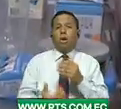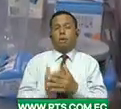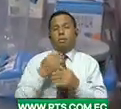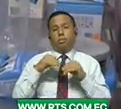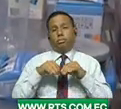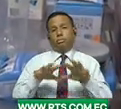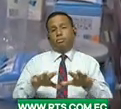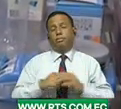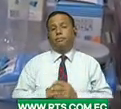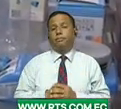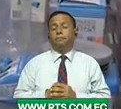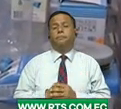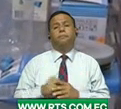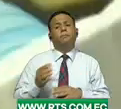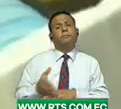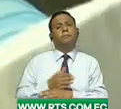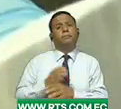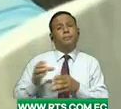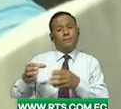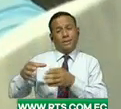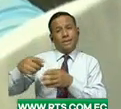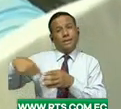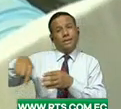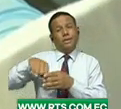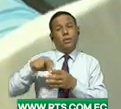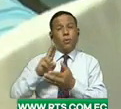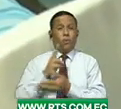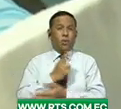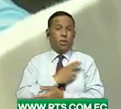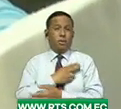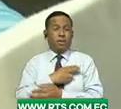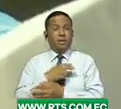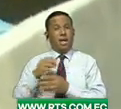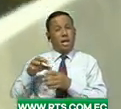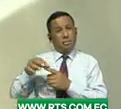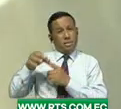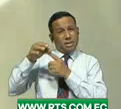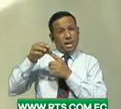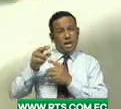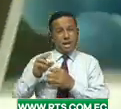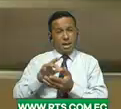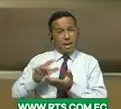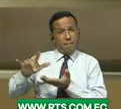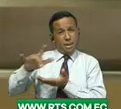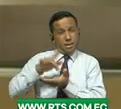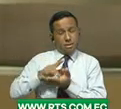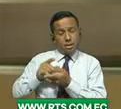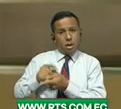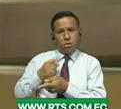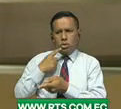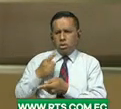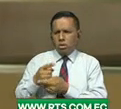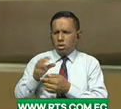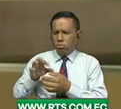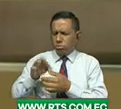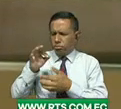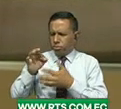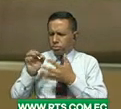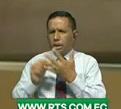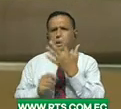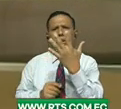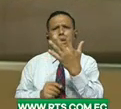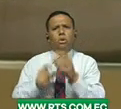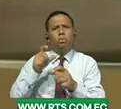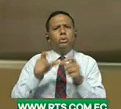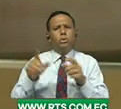tras el anuncio del centro de investigaciones de la universidad de especialidades espíritu santo sobre la detección de cinco casos de la su variante o